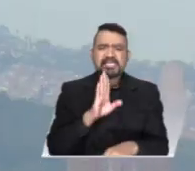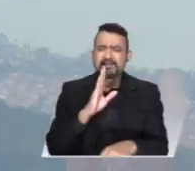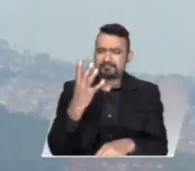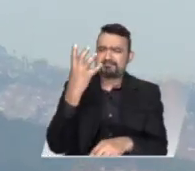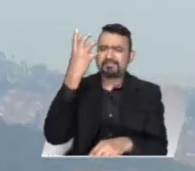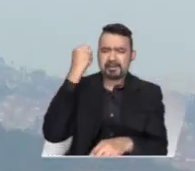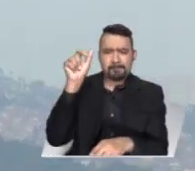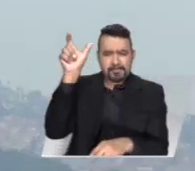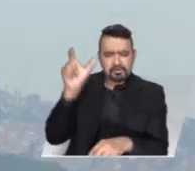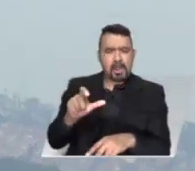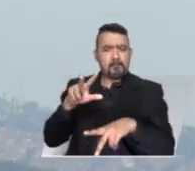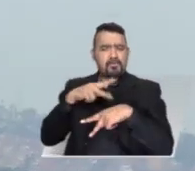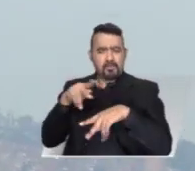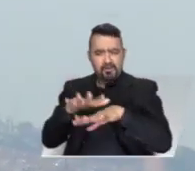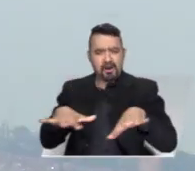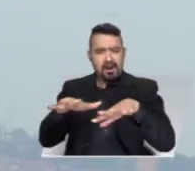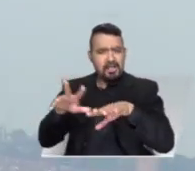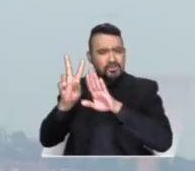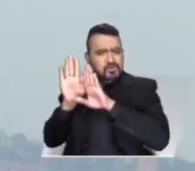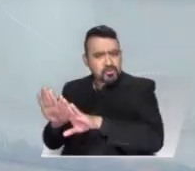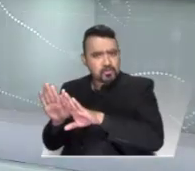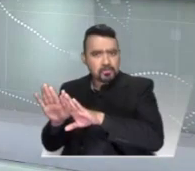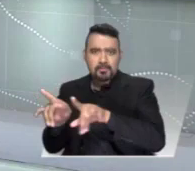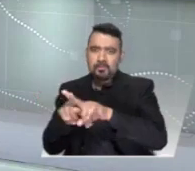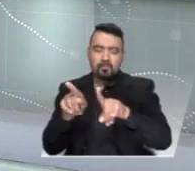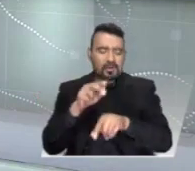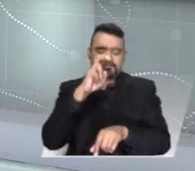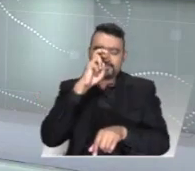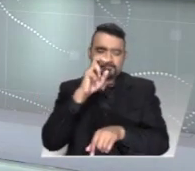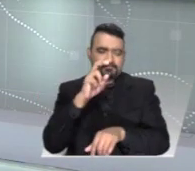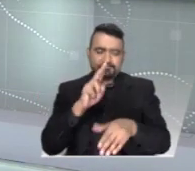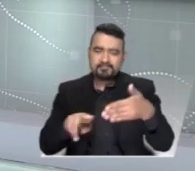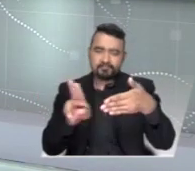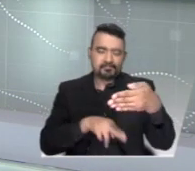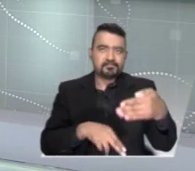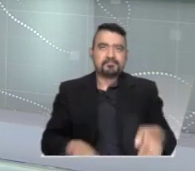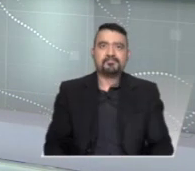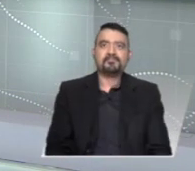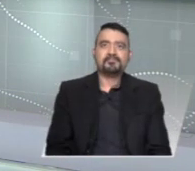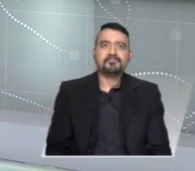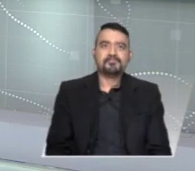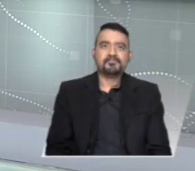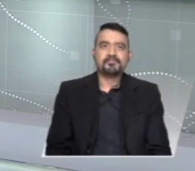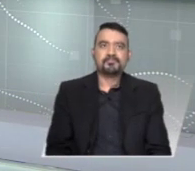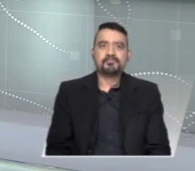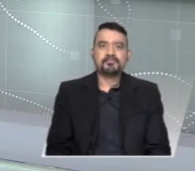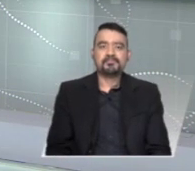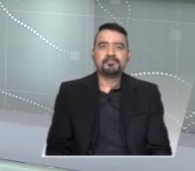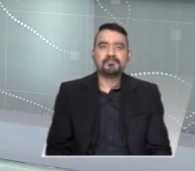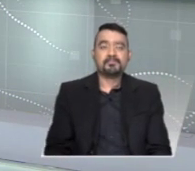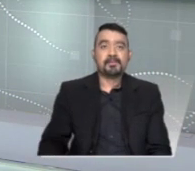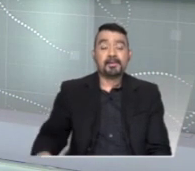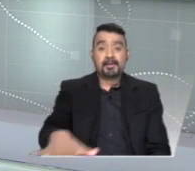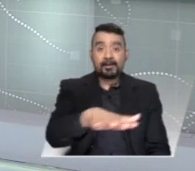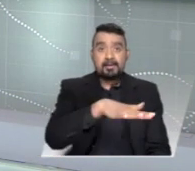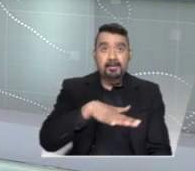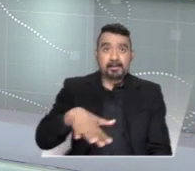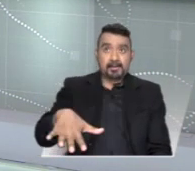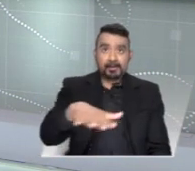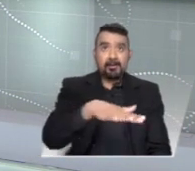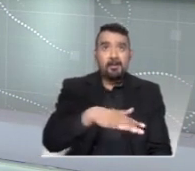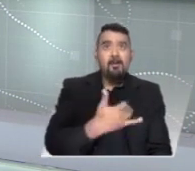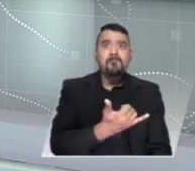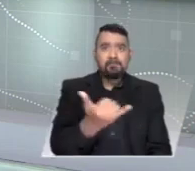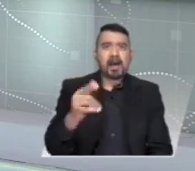precursor de la aviación en Colombia. El departamento de Antioquia cuenta con otros aeropuertos importantes. Miremos